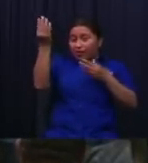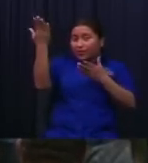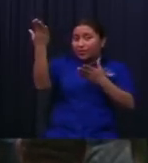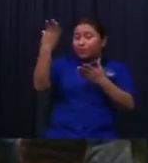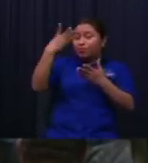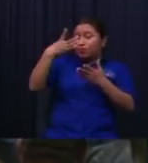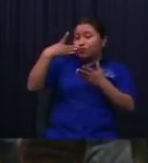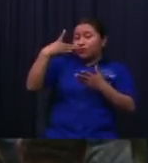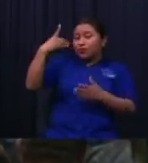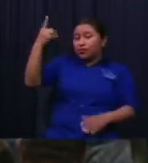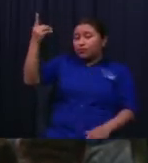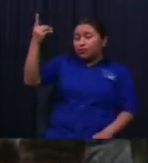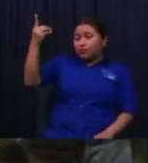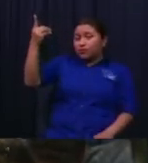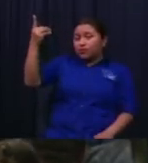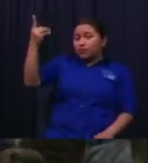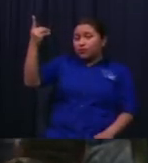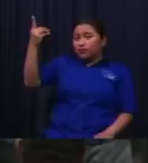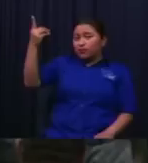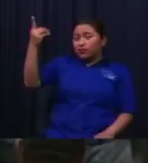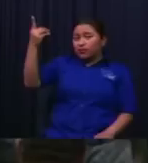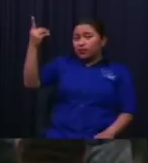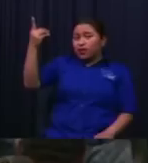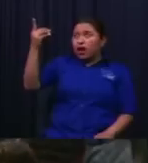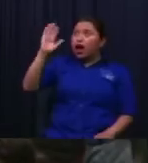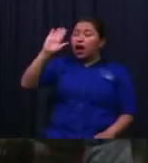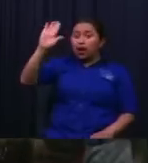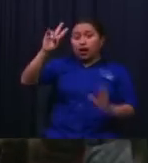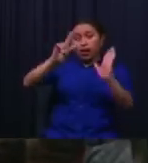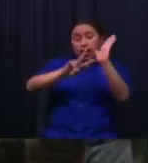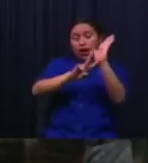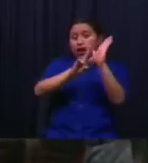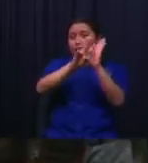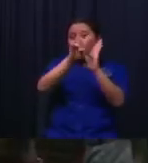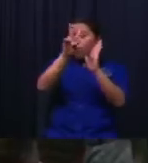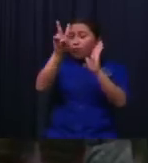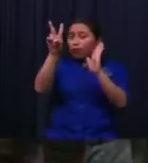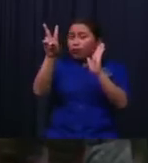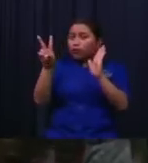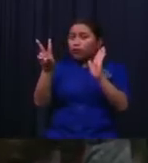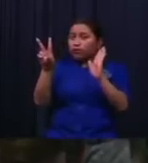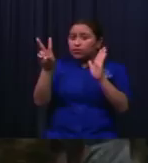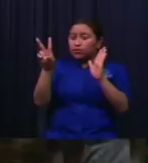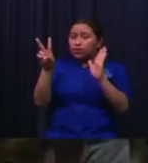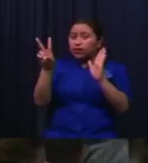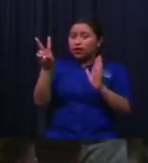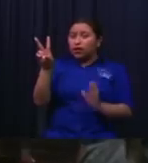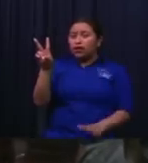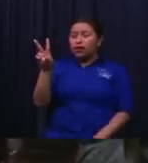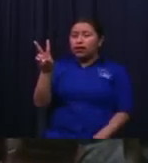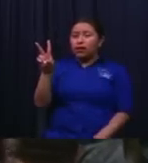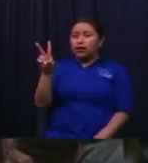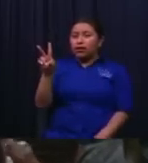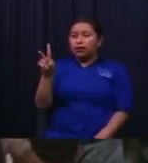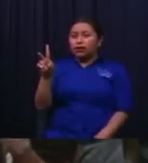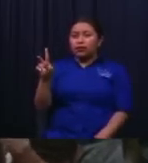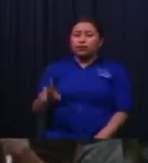¿Será que nosotros sí nos sujetamos a la voluntad de Dios? Es que esa es la pregunta que nosotros nos deberíamos de hacer.